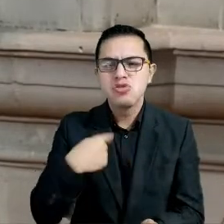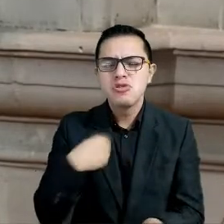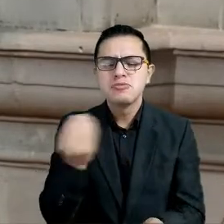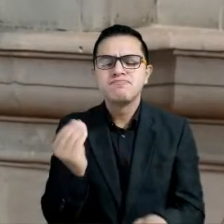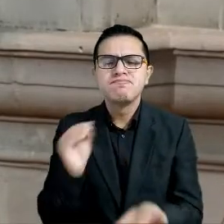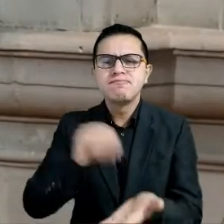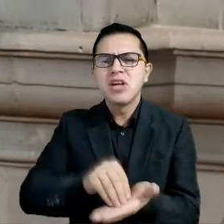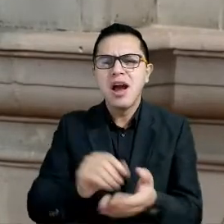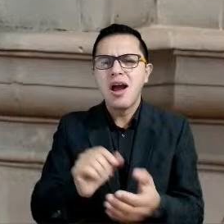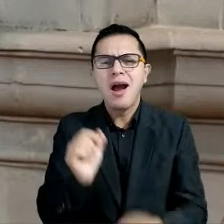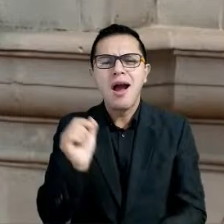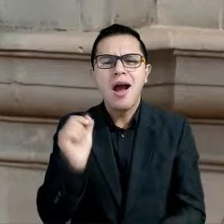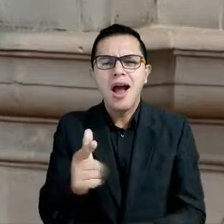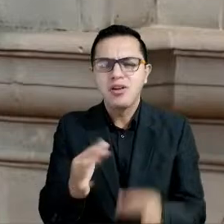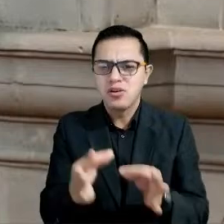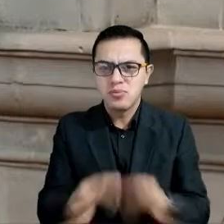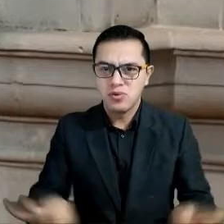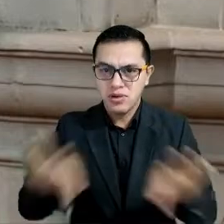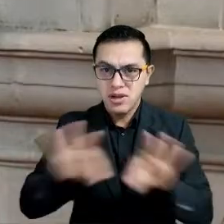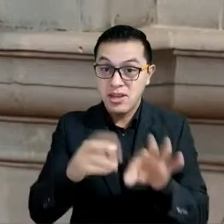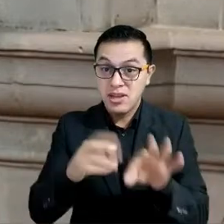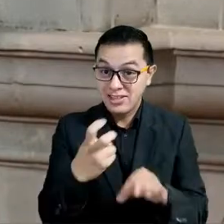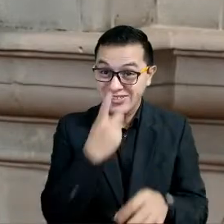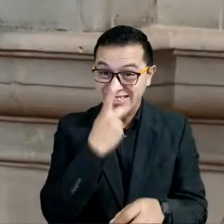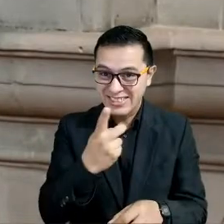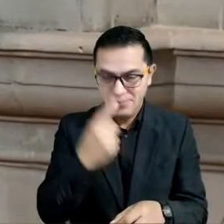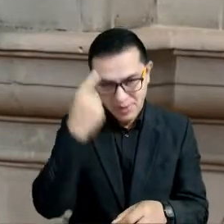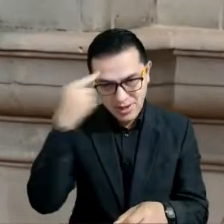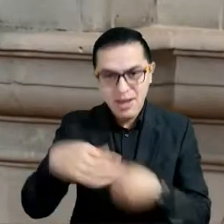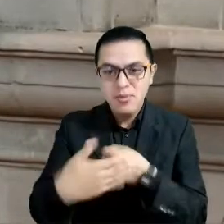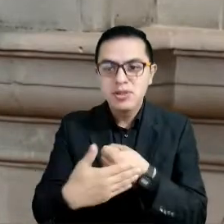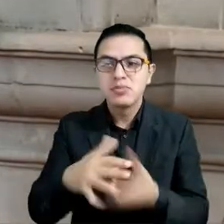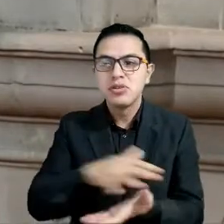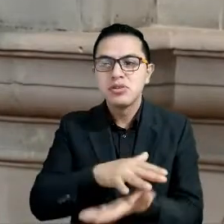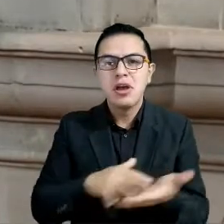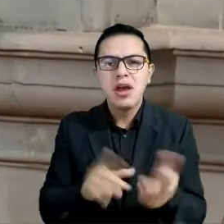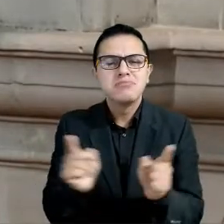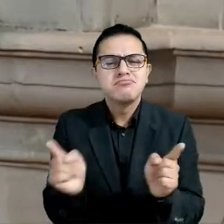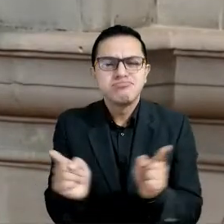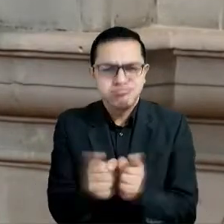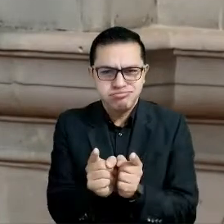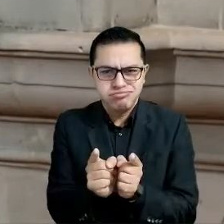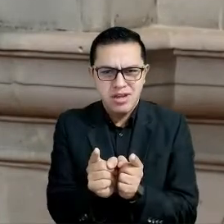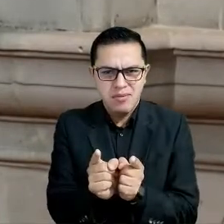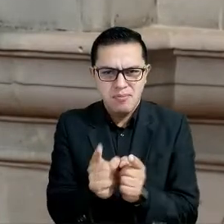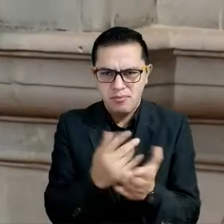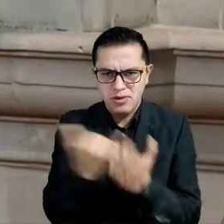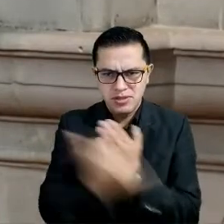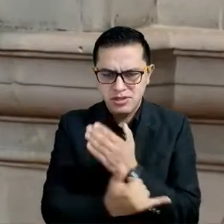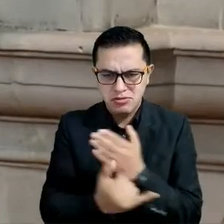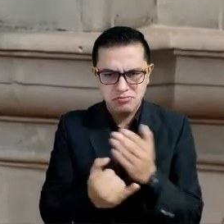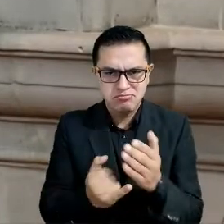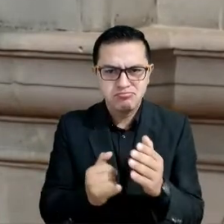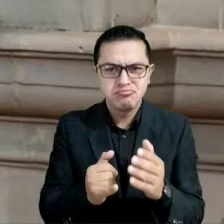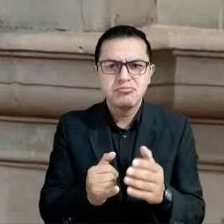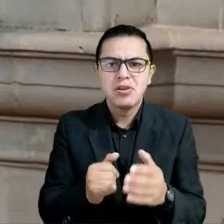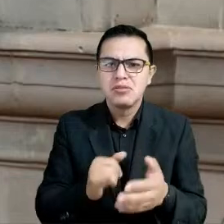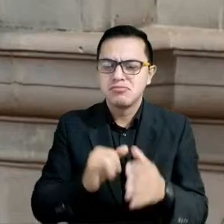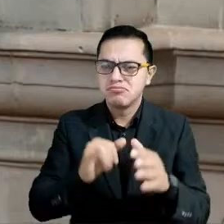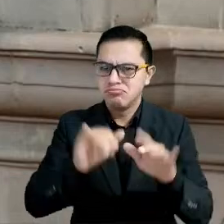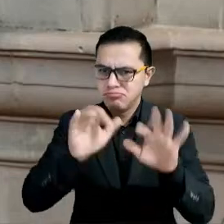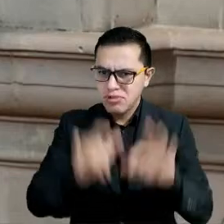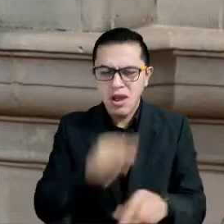después ya nada más leer el dictamen, que va a ser muy breve. Miren, todos los ciudadanos que